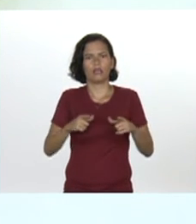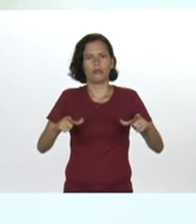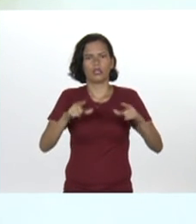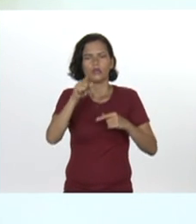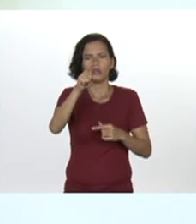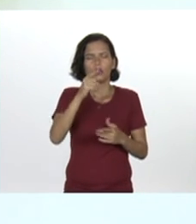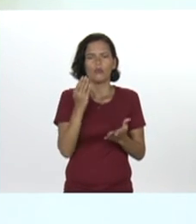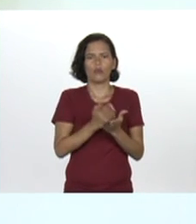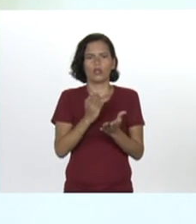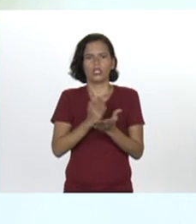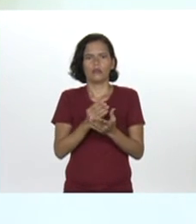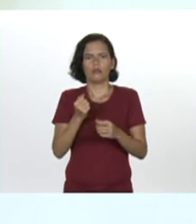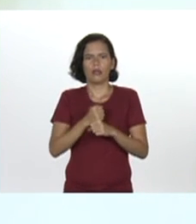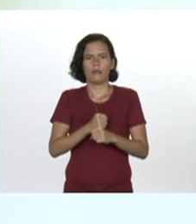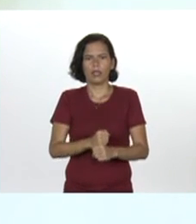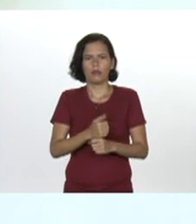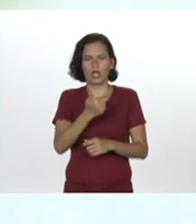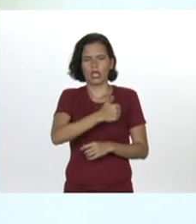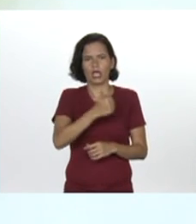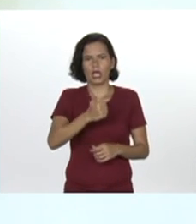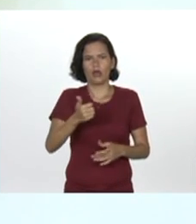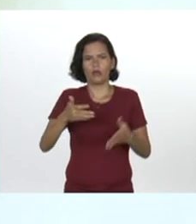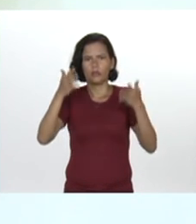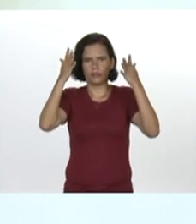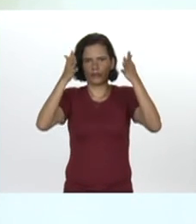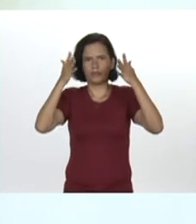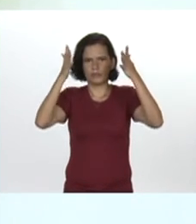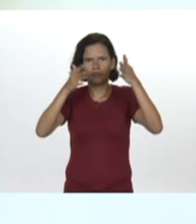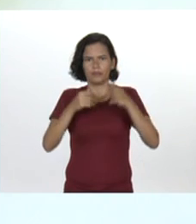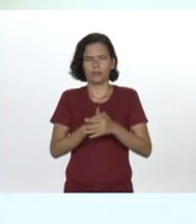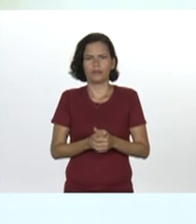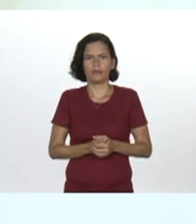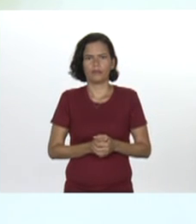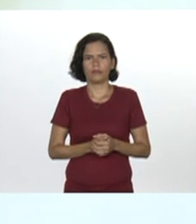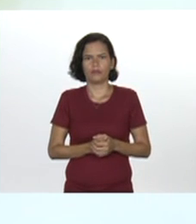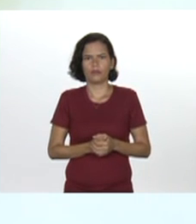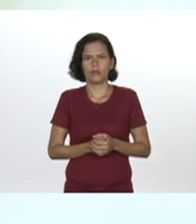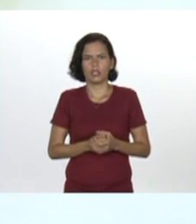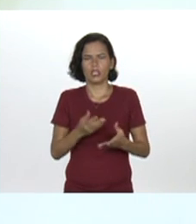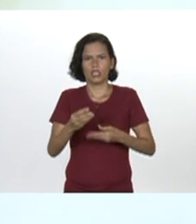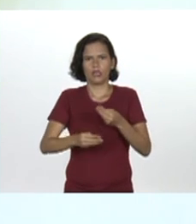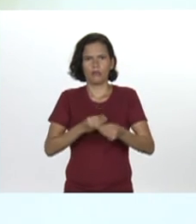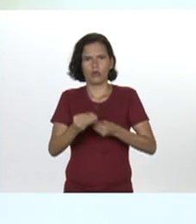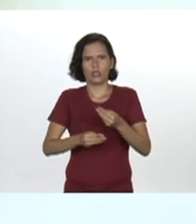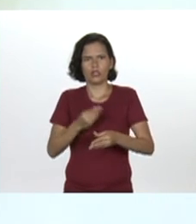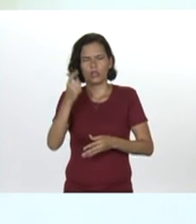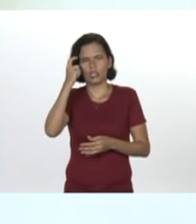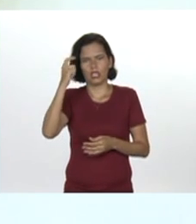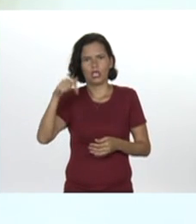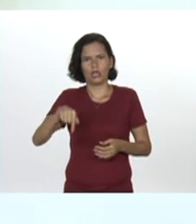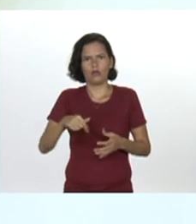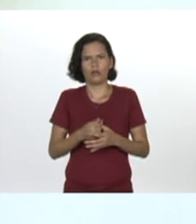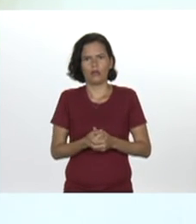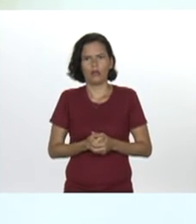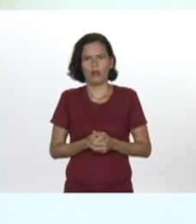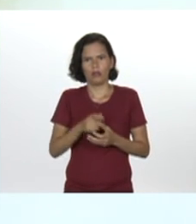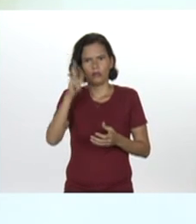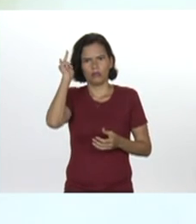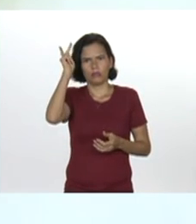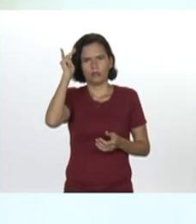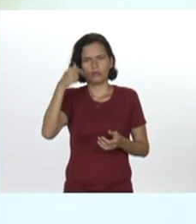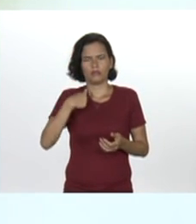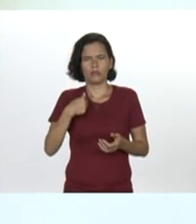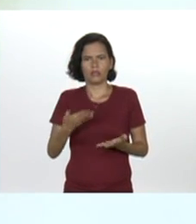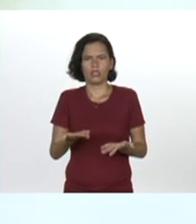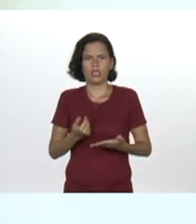profe. Como siempre, esperamos que cada una de las recomendaciones y orientaciones que hemos planteado el día de hoy, la profesora Licetti y mi persona,